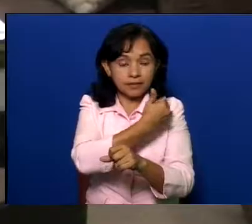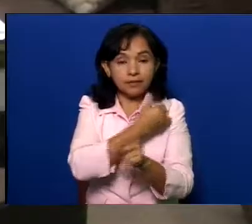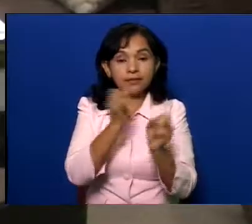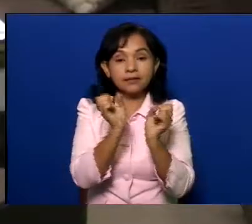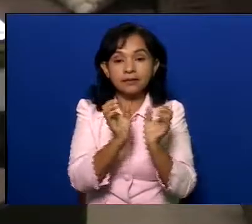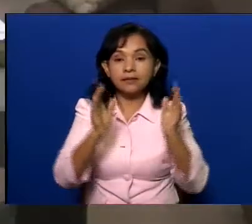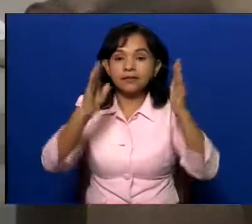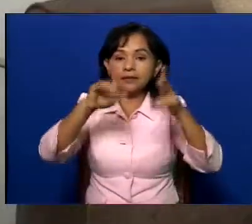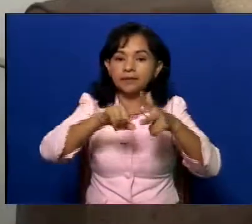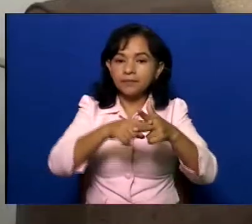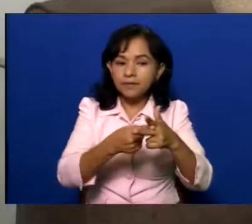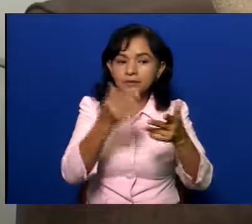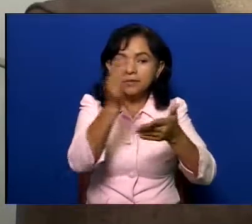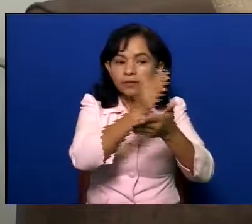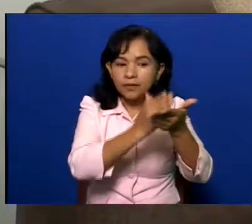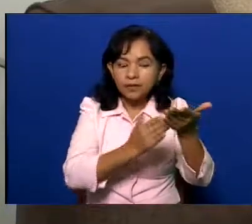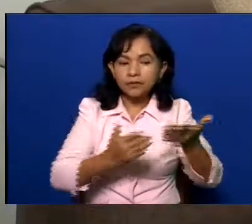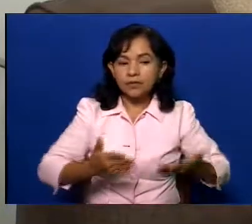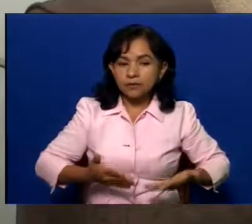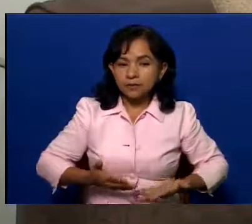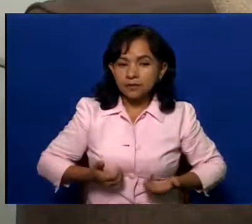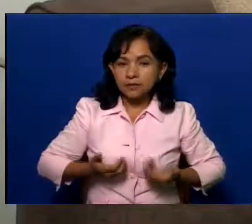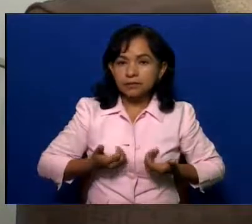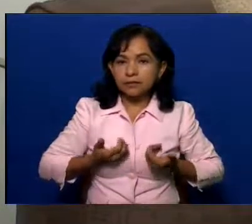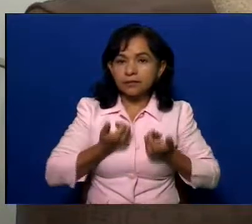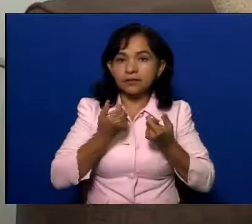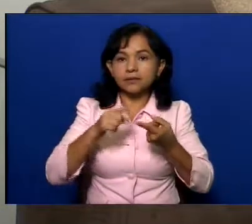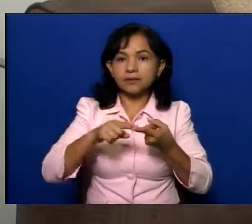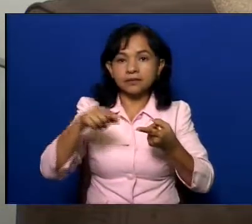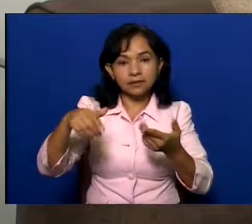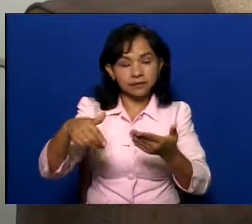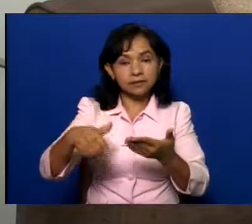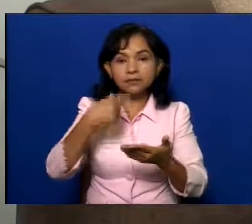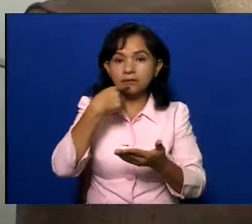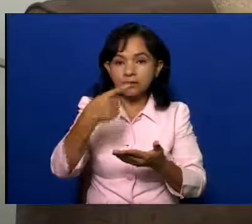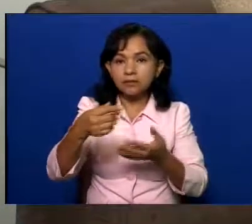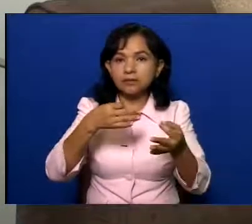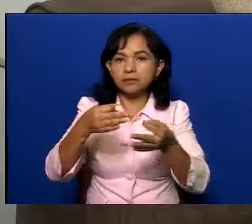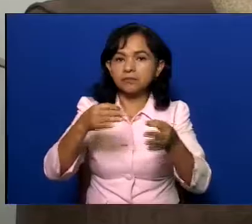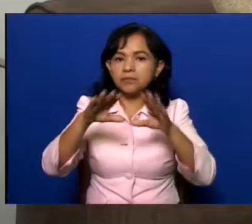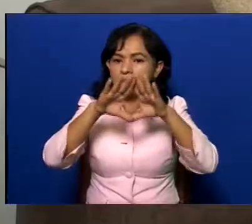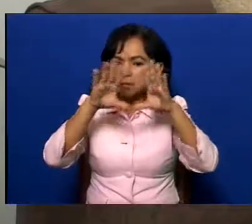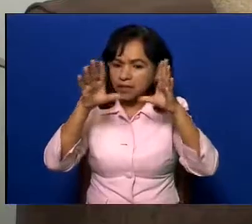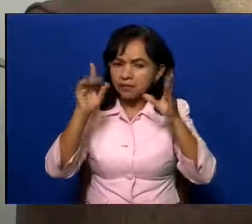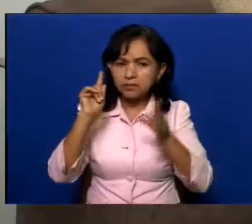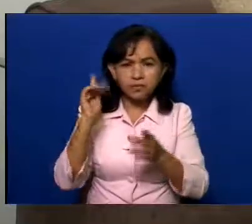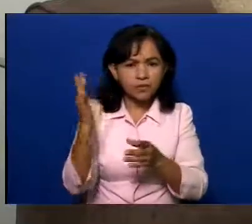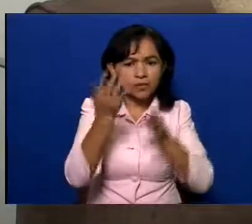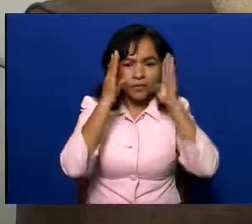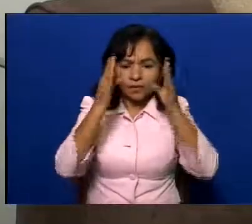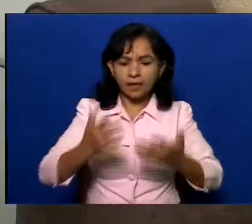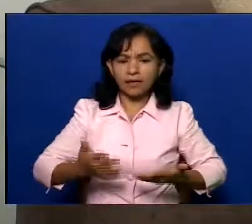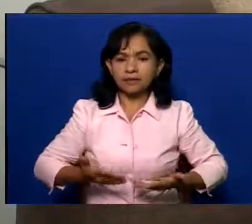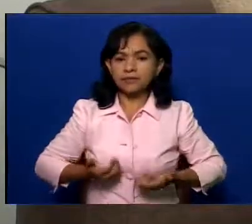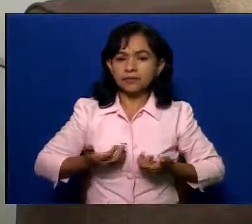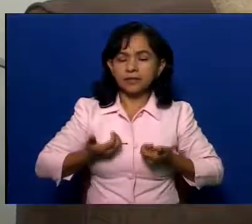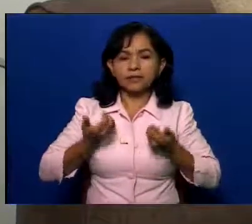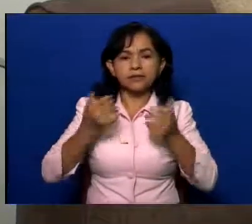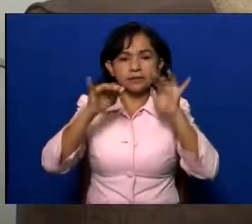que puedan identificar de alguna manera algún problema de ese tipo. Después, lo que se puedan ver,